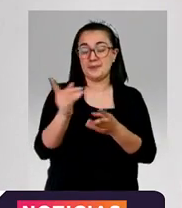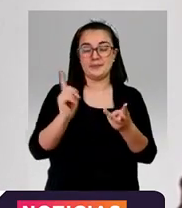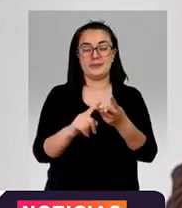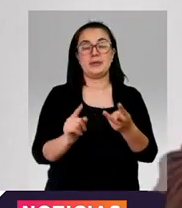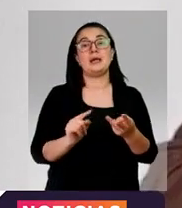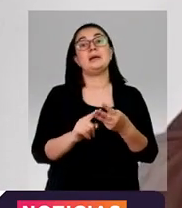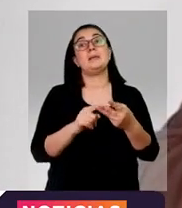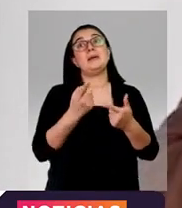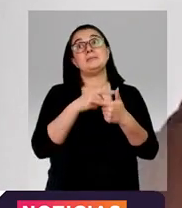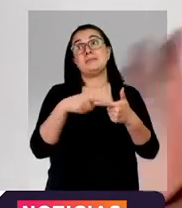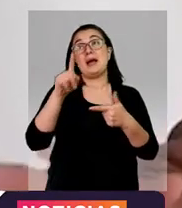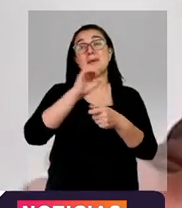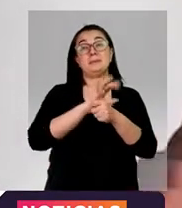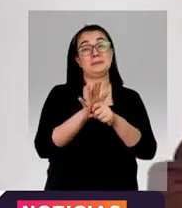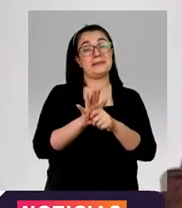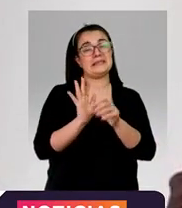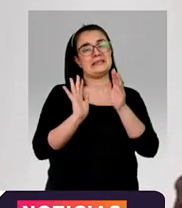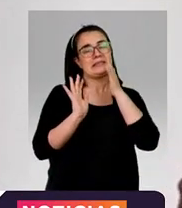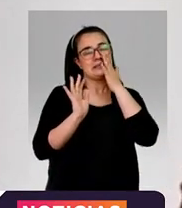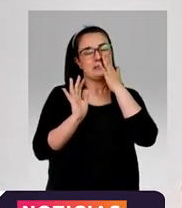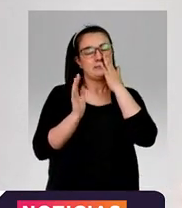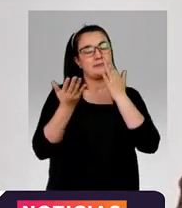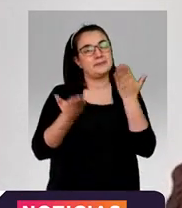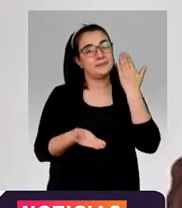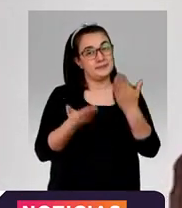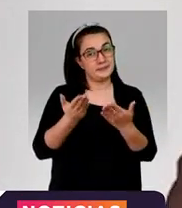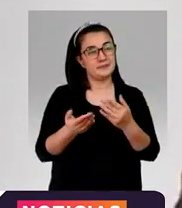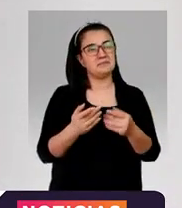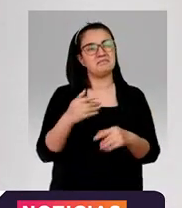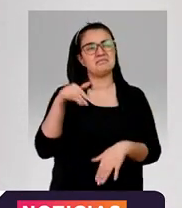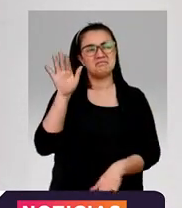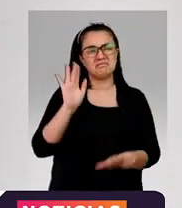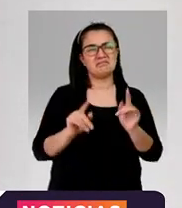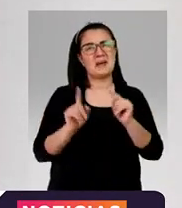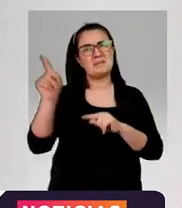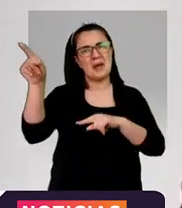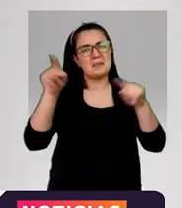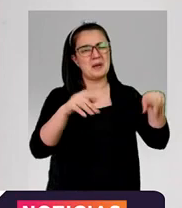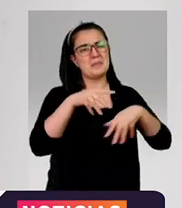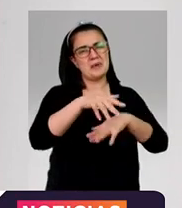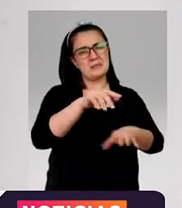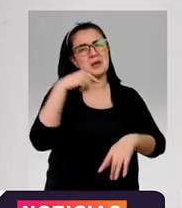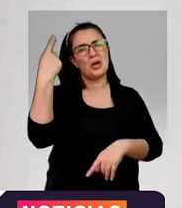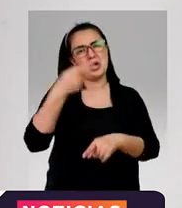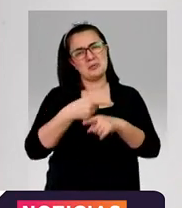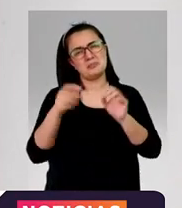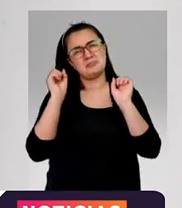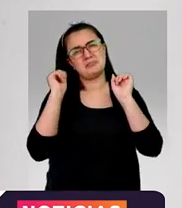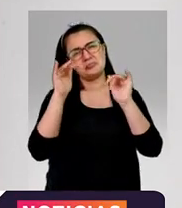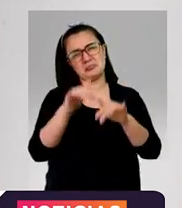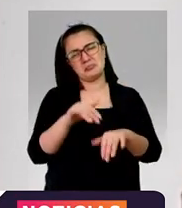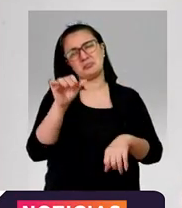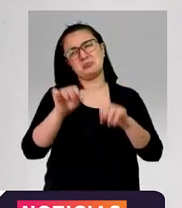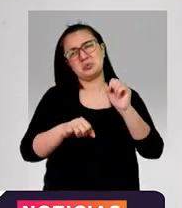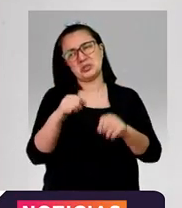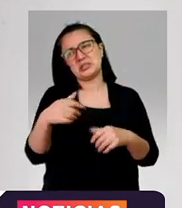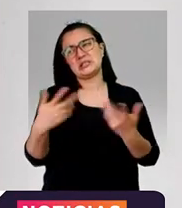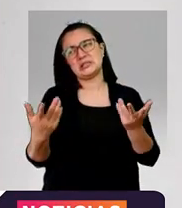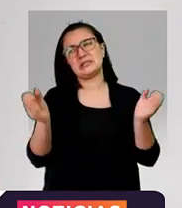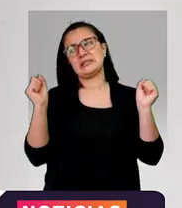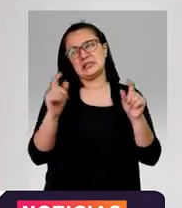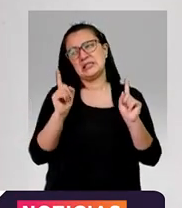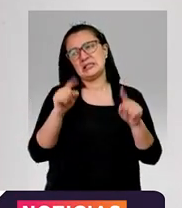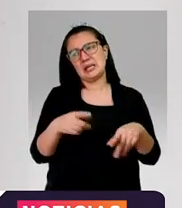me atrevería a decir, manifestaciones esporádicas en algunas ciudades, la próxima convocatoria seguramente masiva y